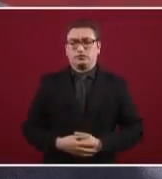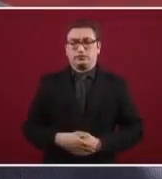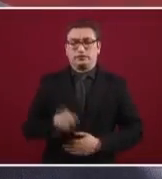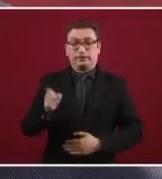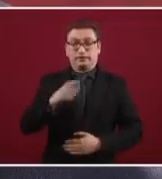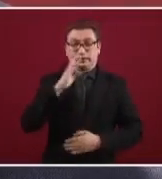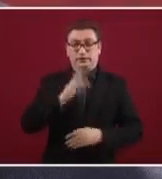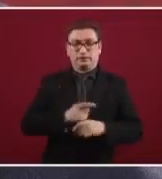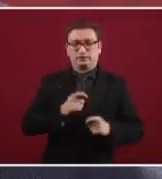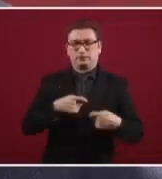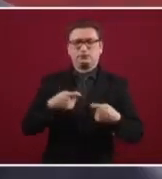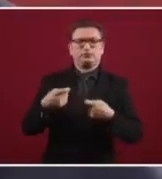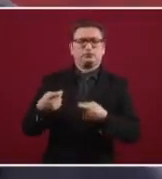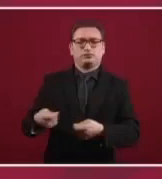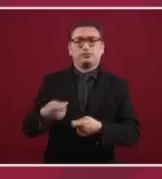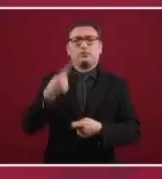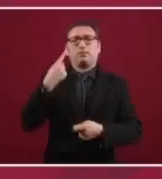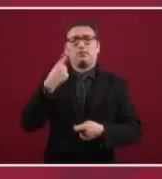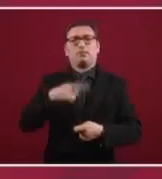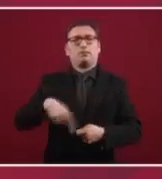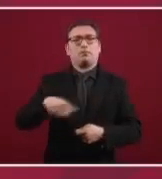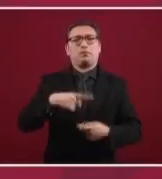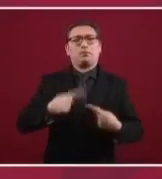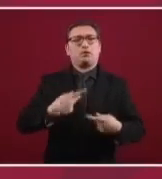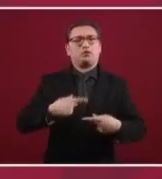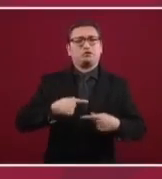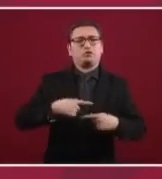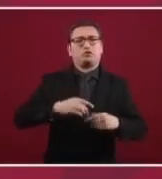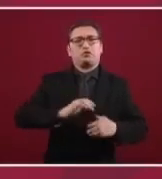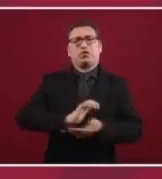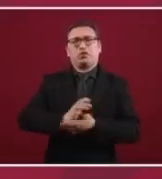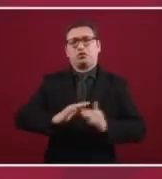encargada de reprimir,